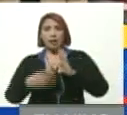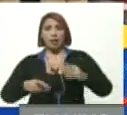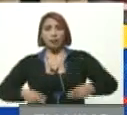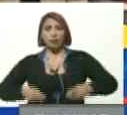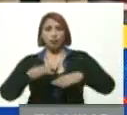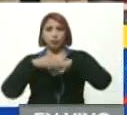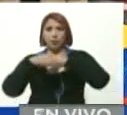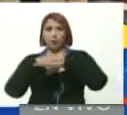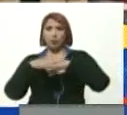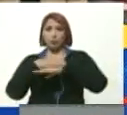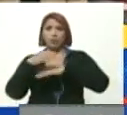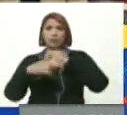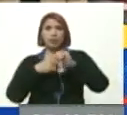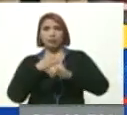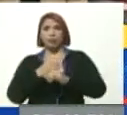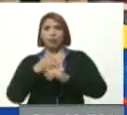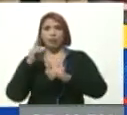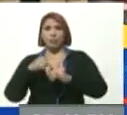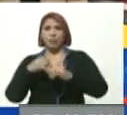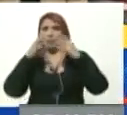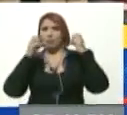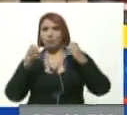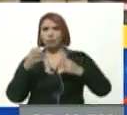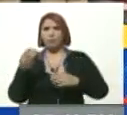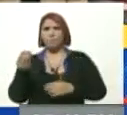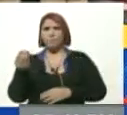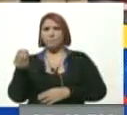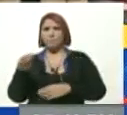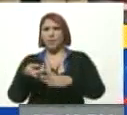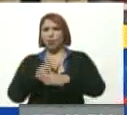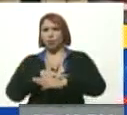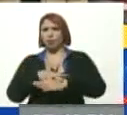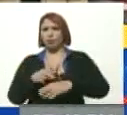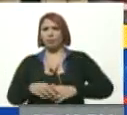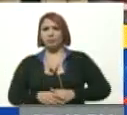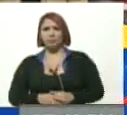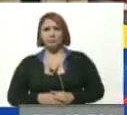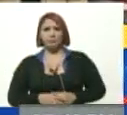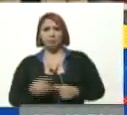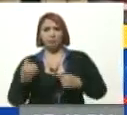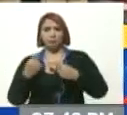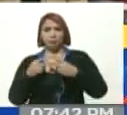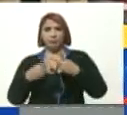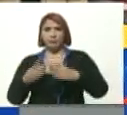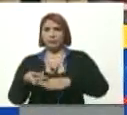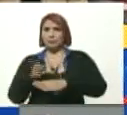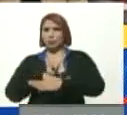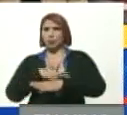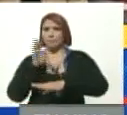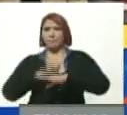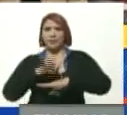diplomática internacional, que es lo más grave, entre las cosas graves que han sucedido.